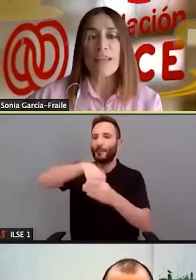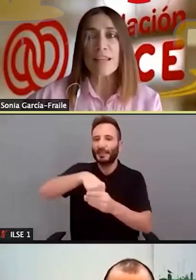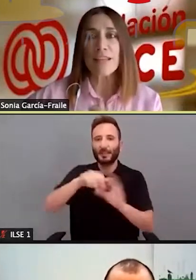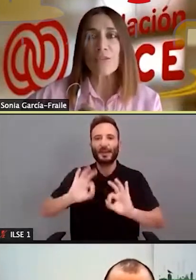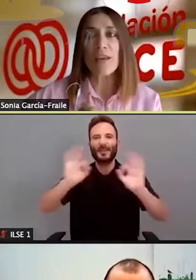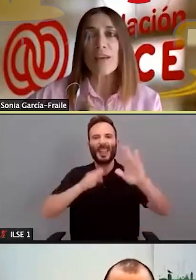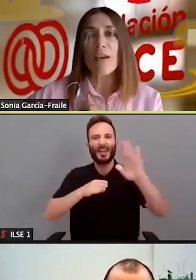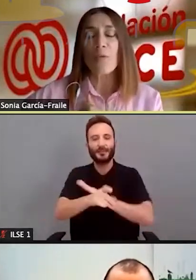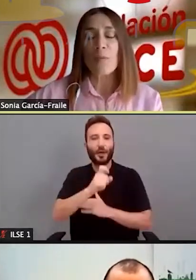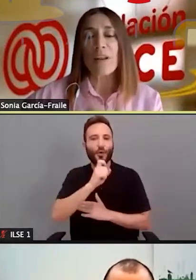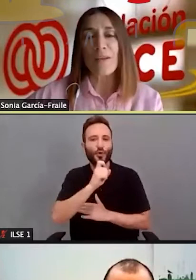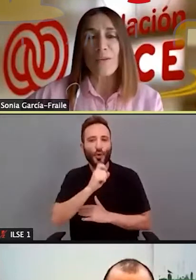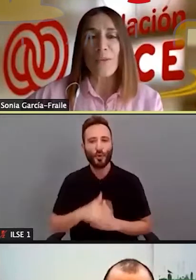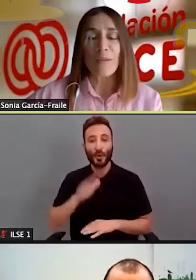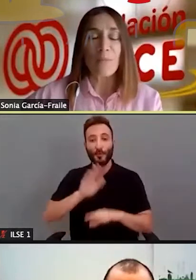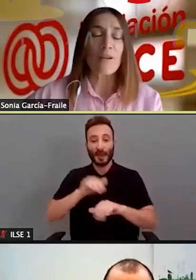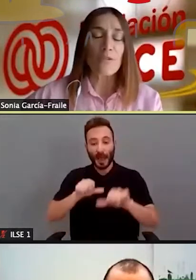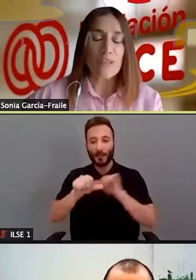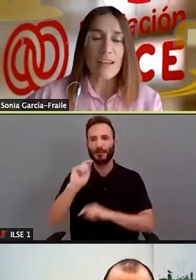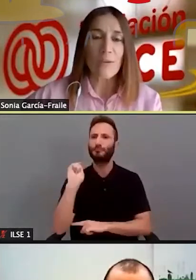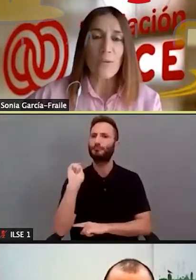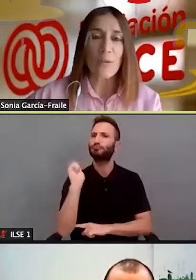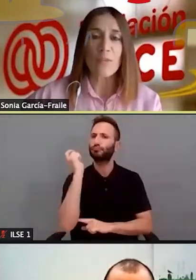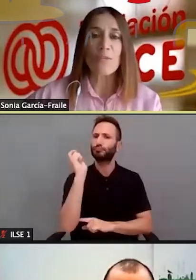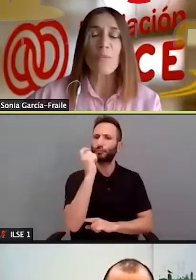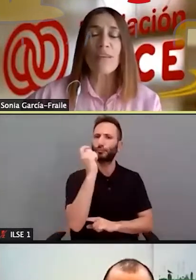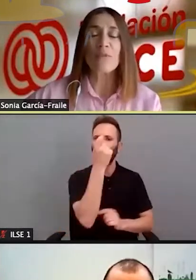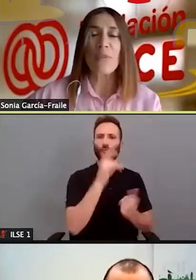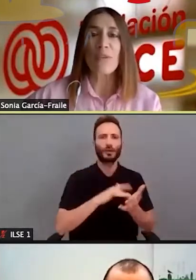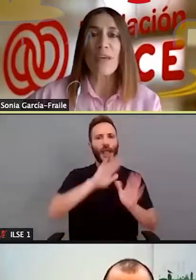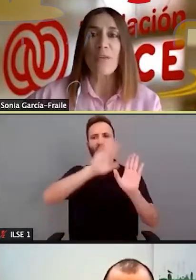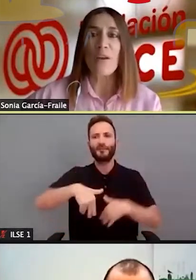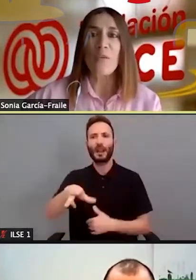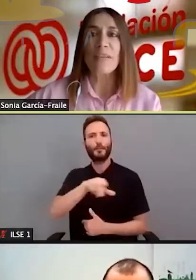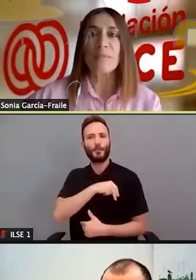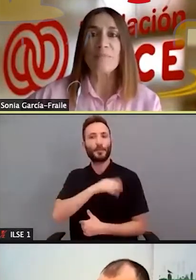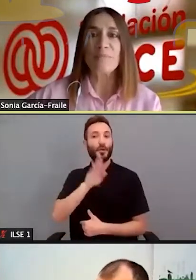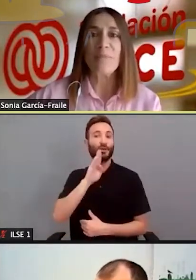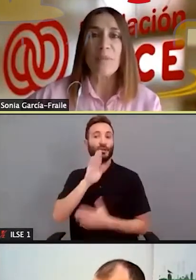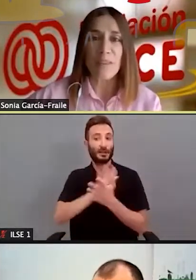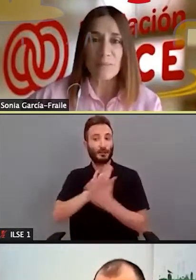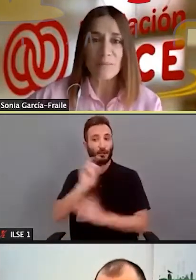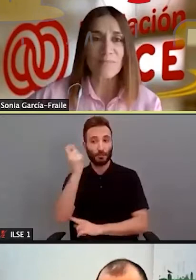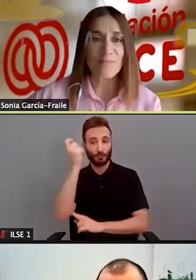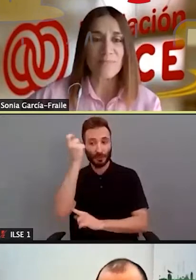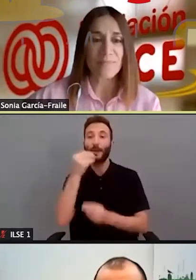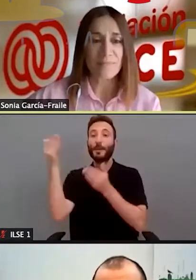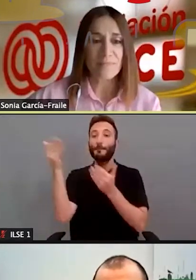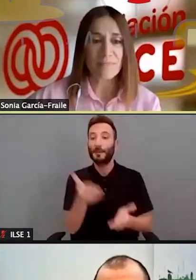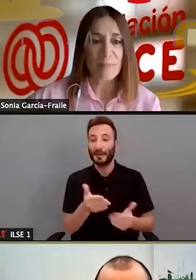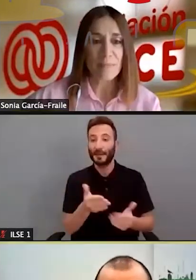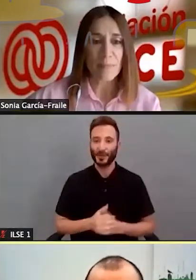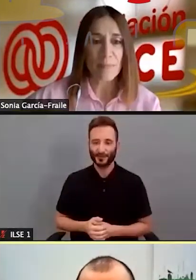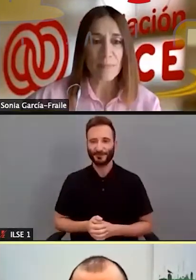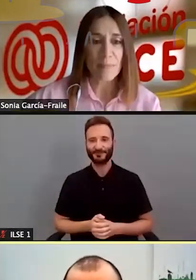tan exitosa como para conseguir reconocimientos como el que hemos mencionado de la OMT. Bienvenido.